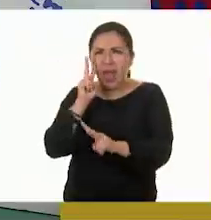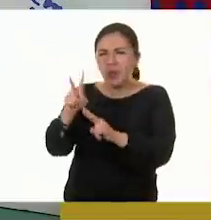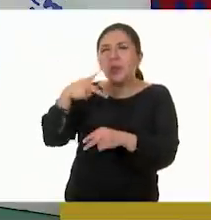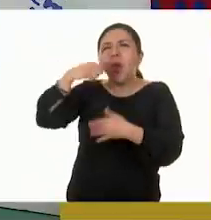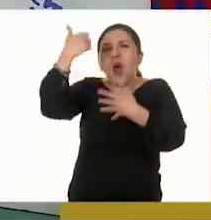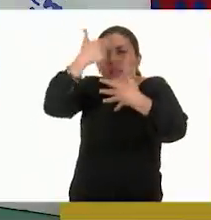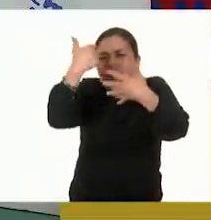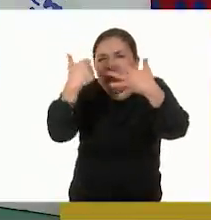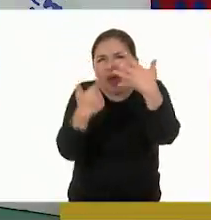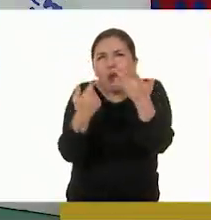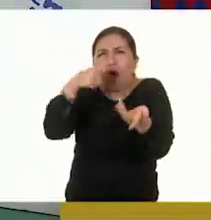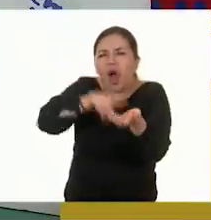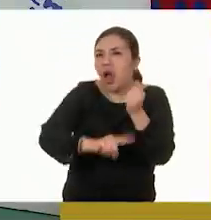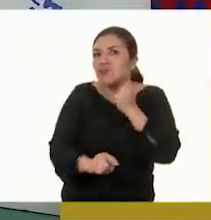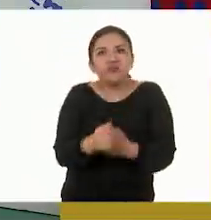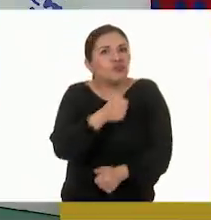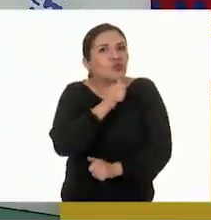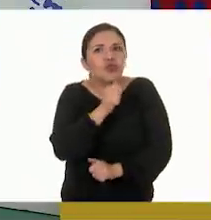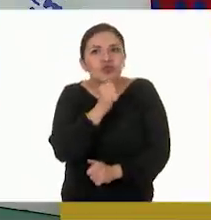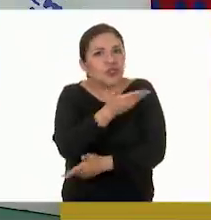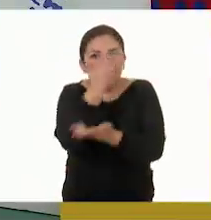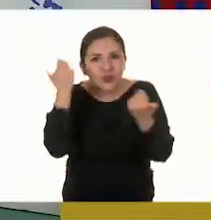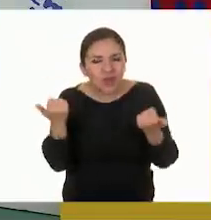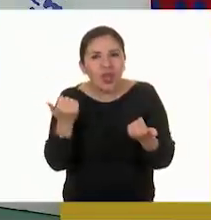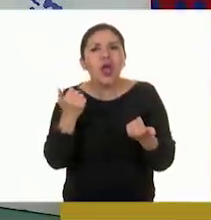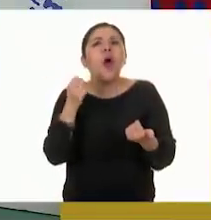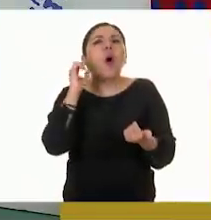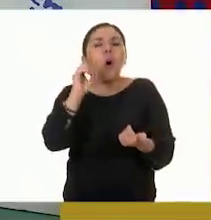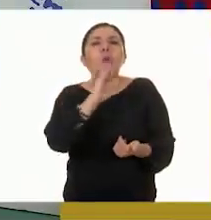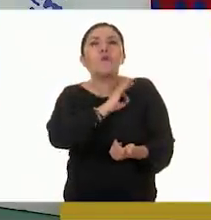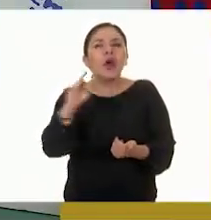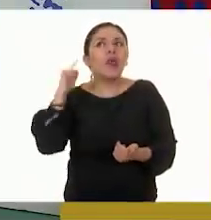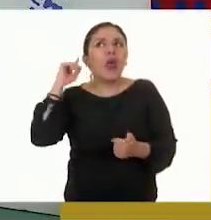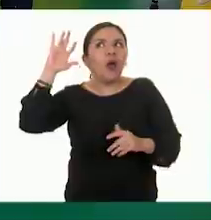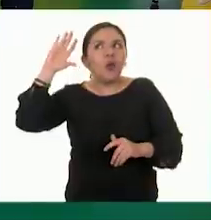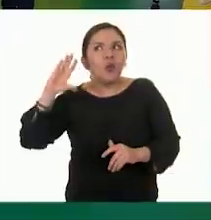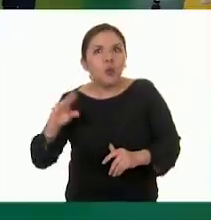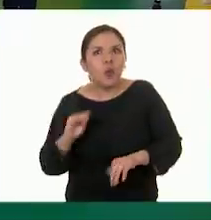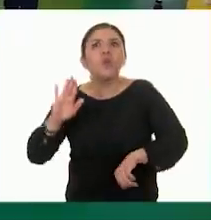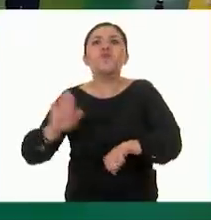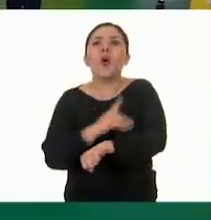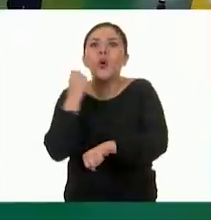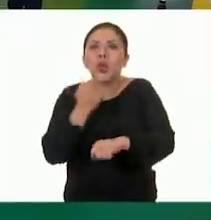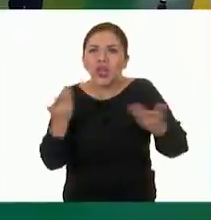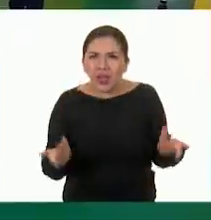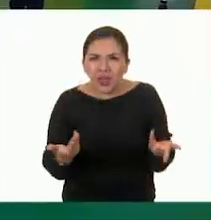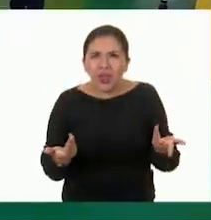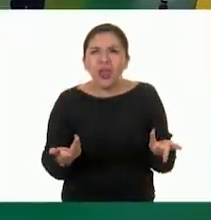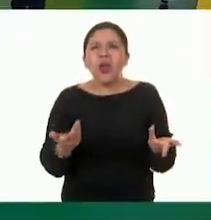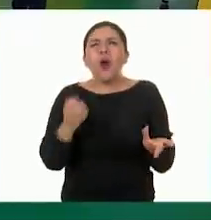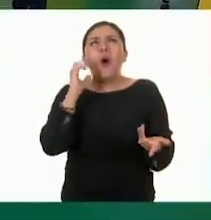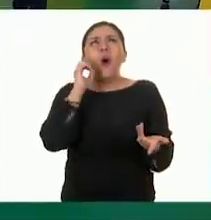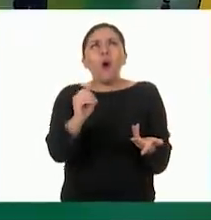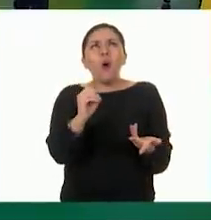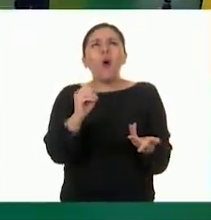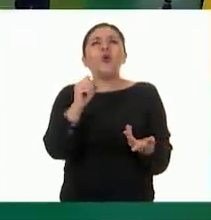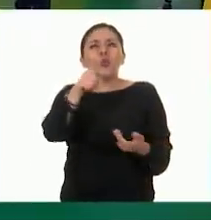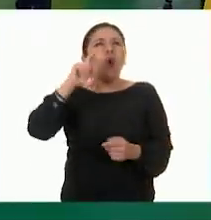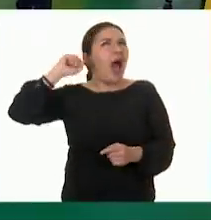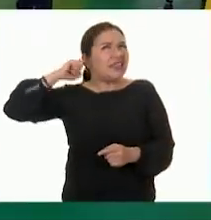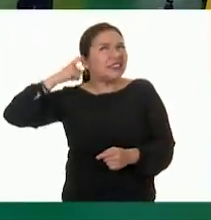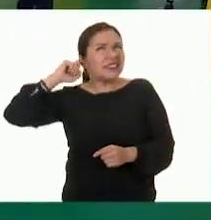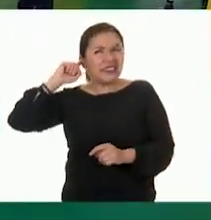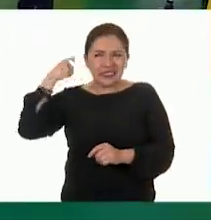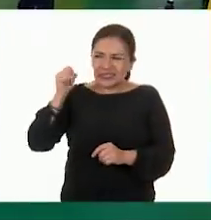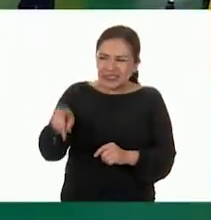partes. O qué podían generar que tal vez tengas pérdida de audición. El que estés quitándote la cerilla, ¿será